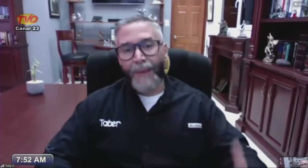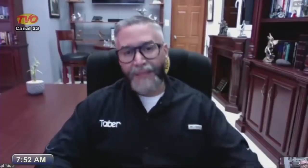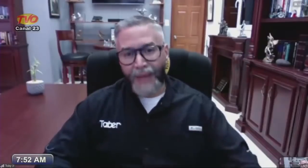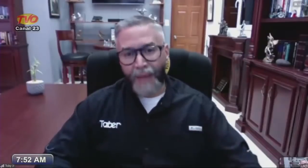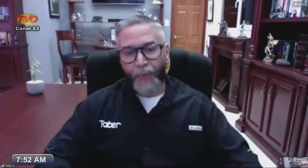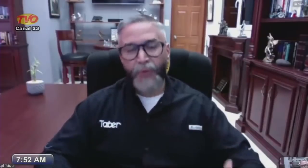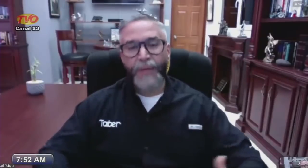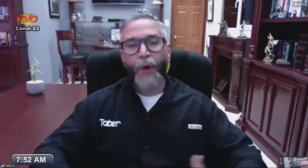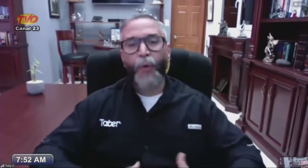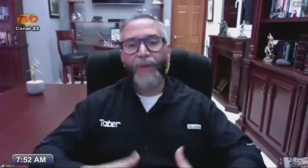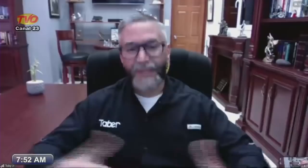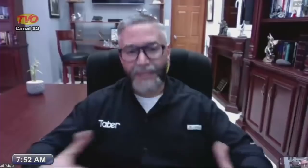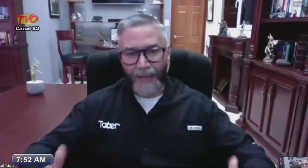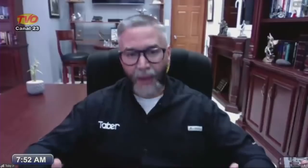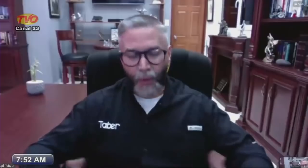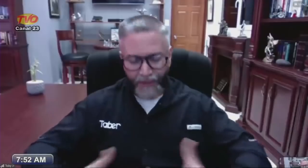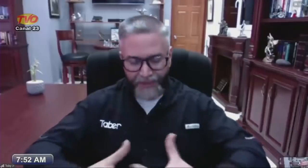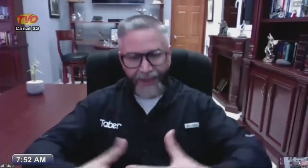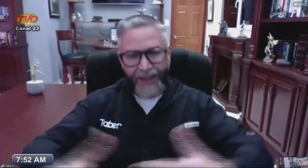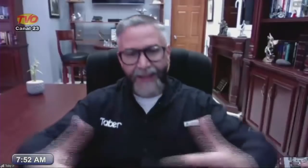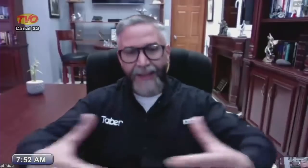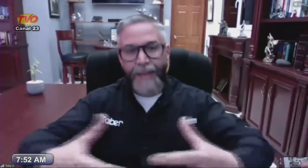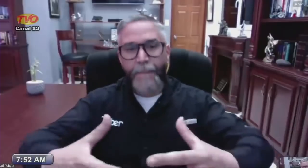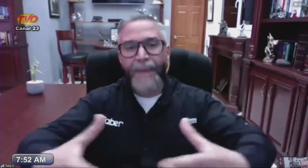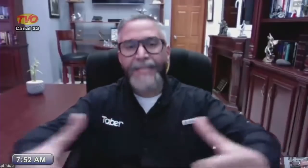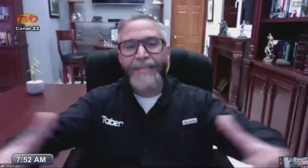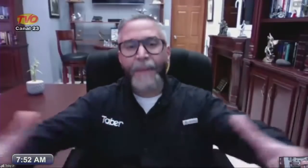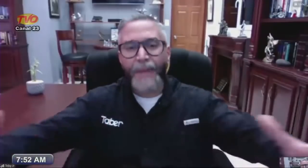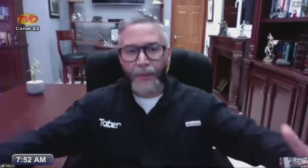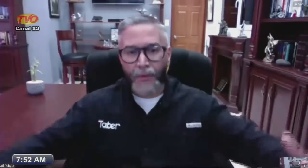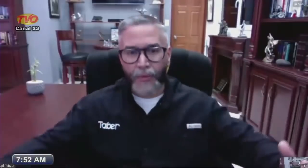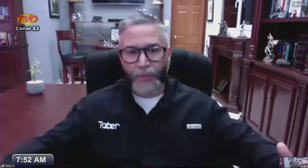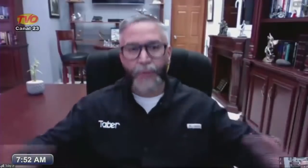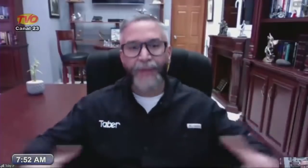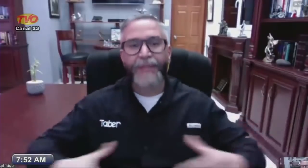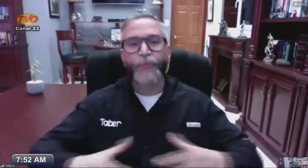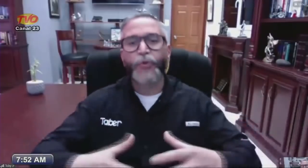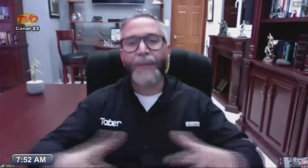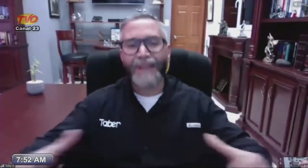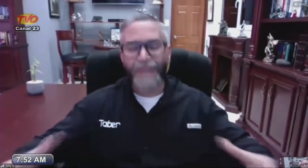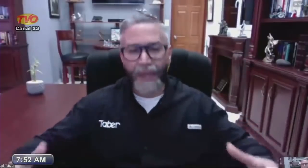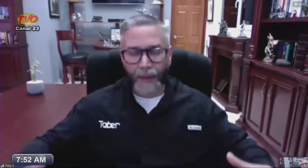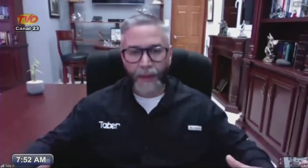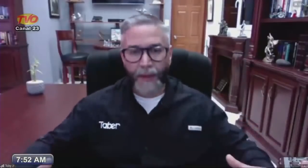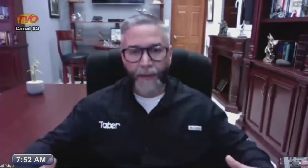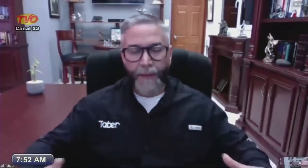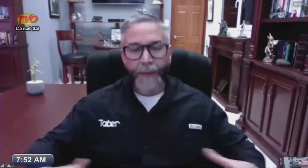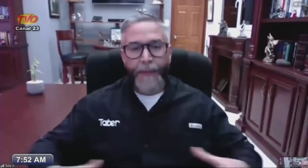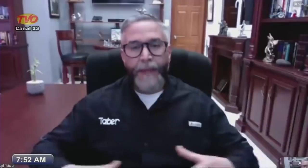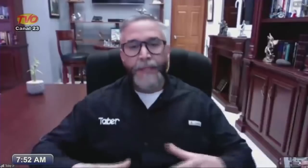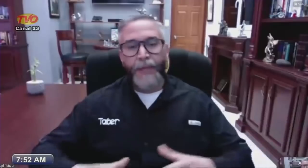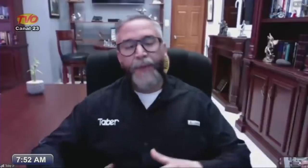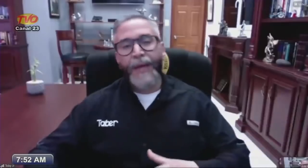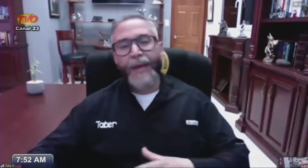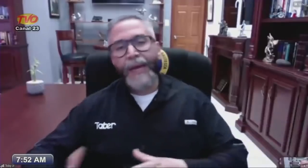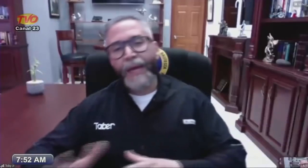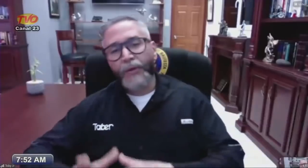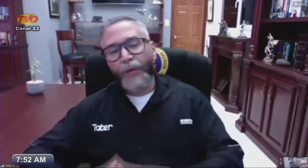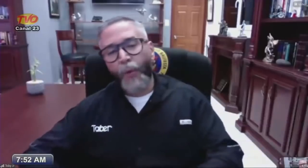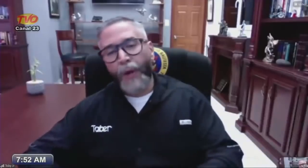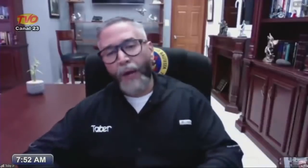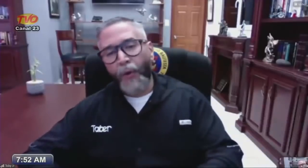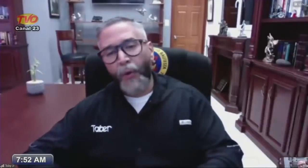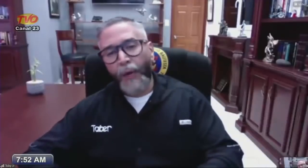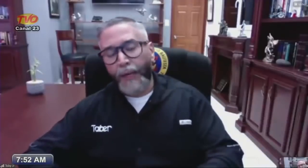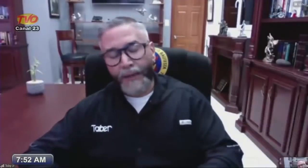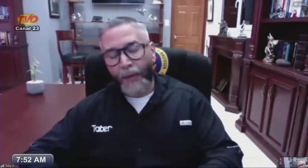mayor capacidad por encima universidad universalidad de pensamientos su mente es mucho más abierto significa que alguien que